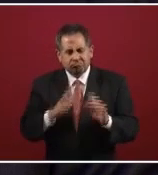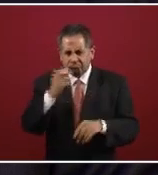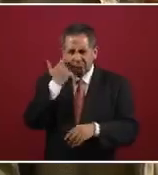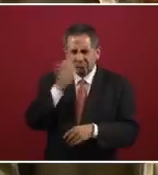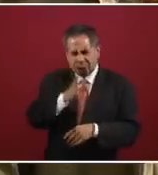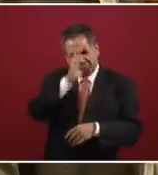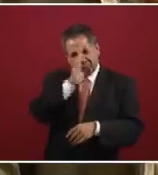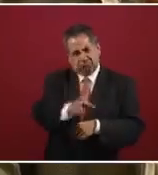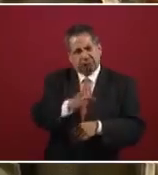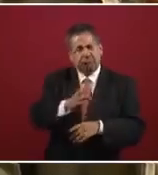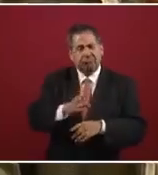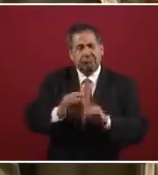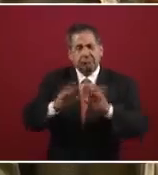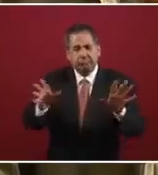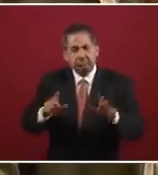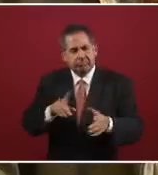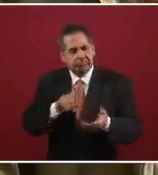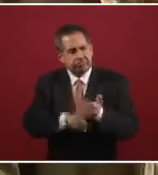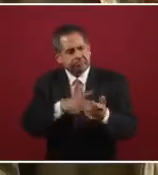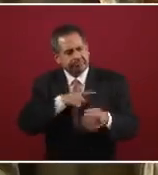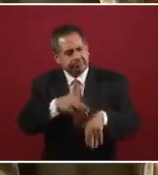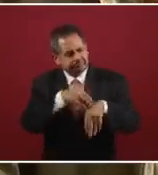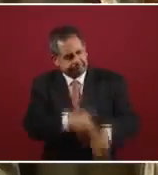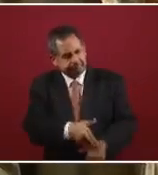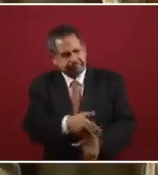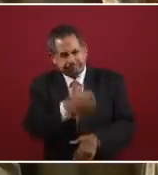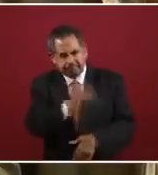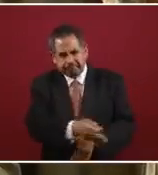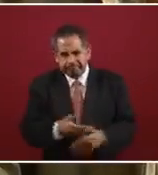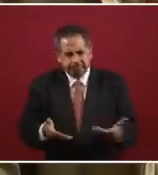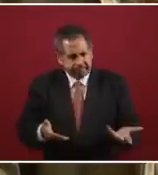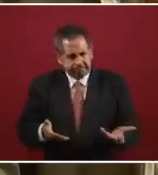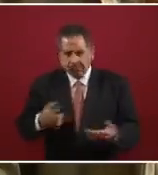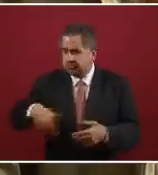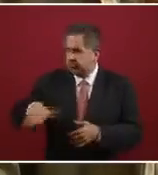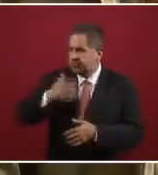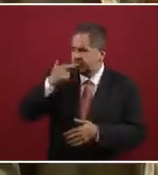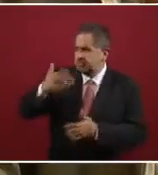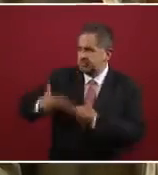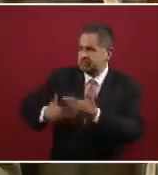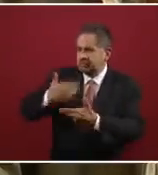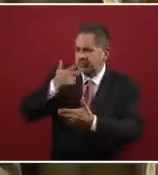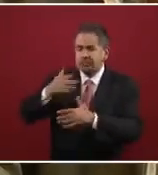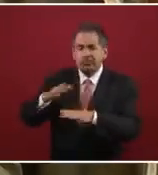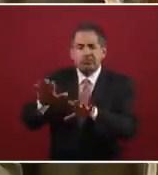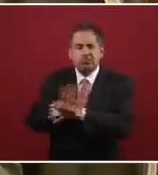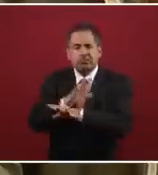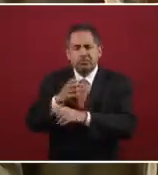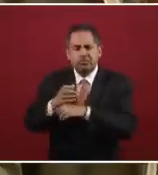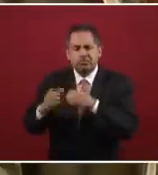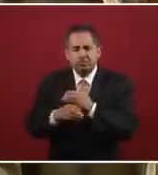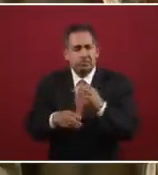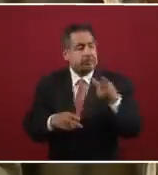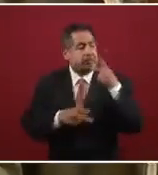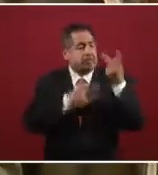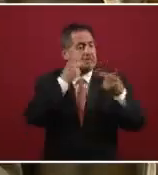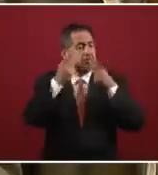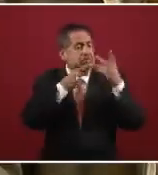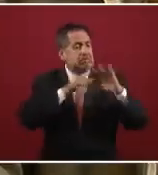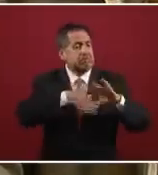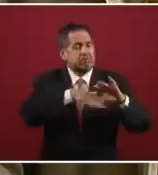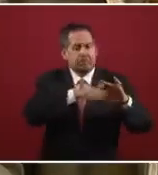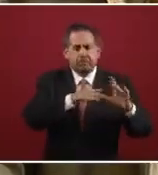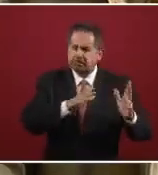decirlas tienen que asimilar que las cosas están bien que ahora que están bien las cosas porque abren demasiado la boca